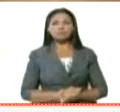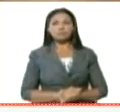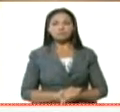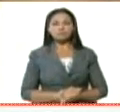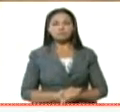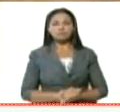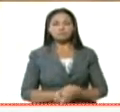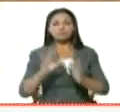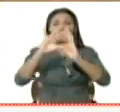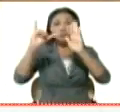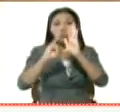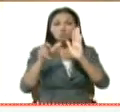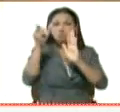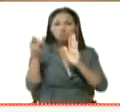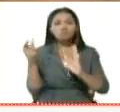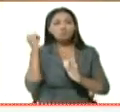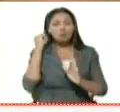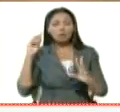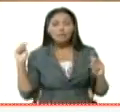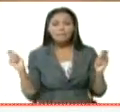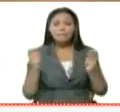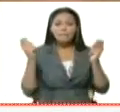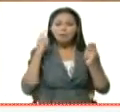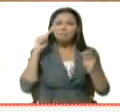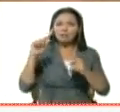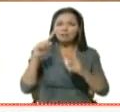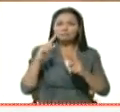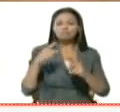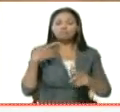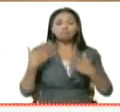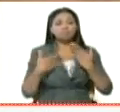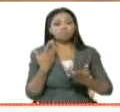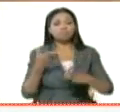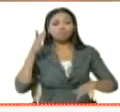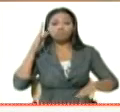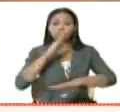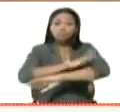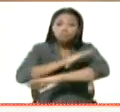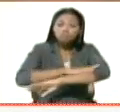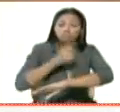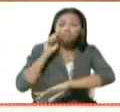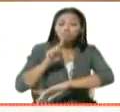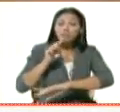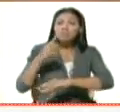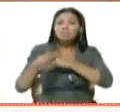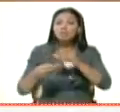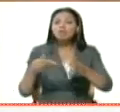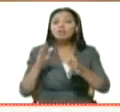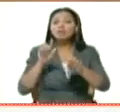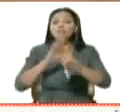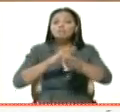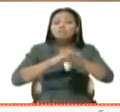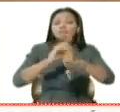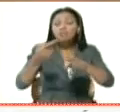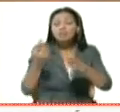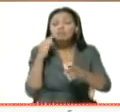La constituyente señaló que se emprenderán acciones en el Partido Socialista Unido de Venezuela para condenar estos